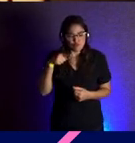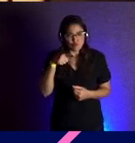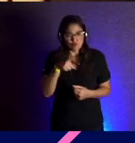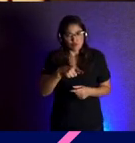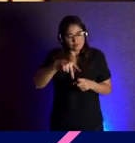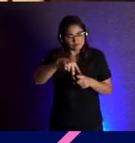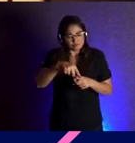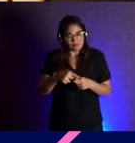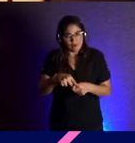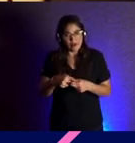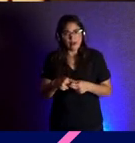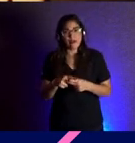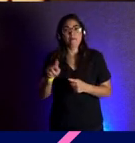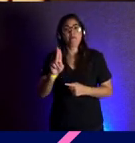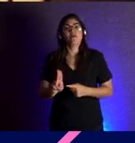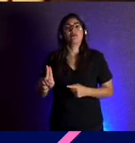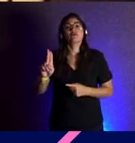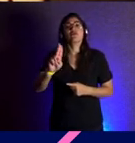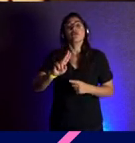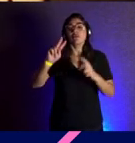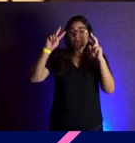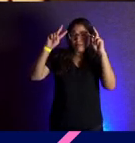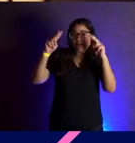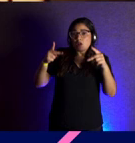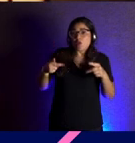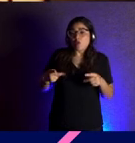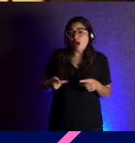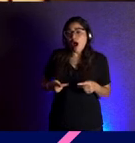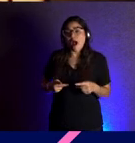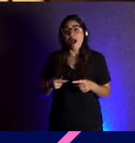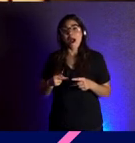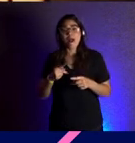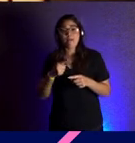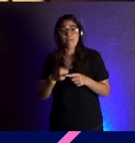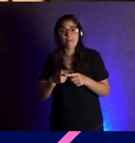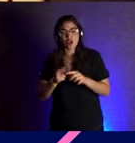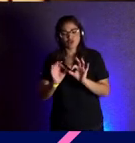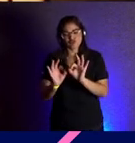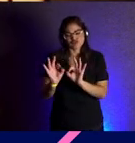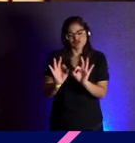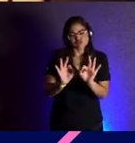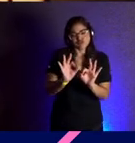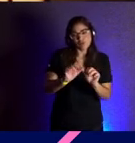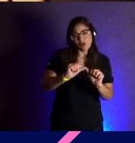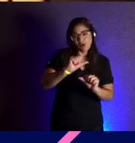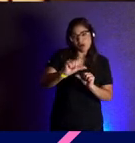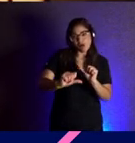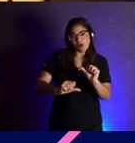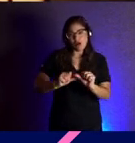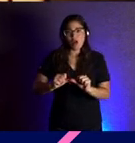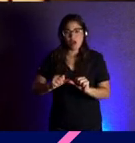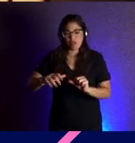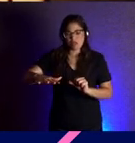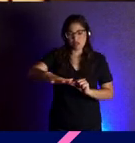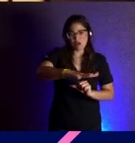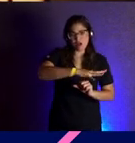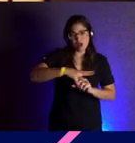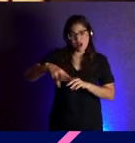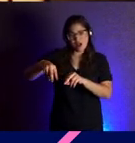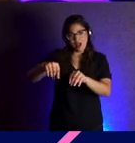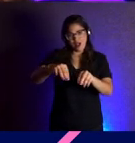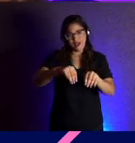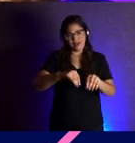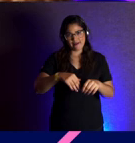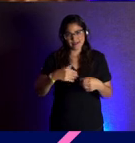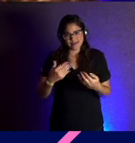el hombre para modificar la superficie terrestre del planeta. Entendimos que si veíamos fuego en un área